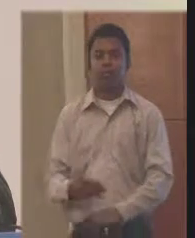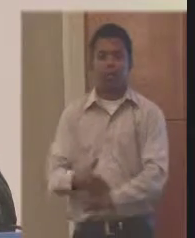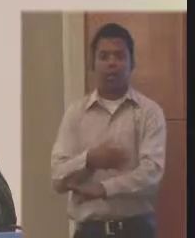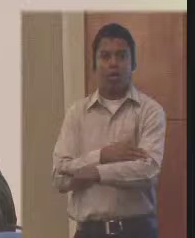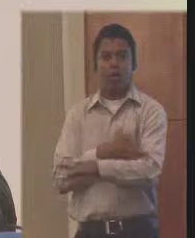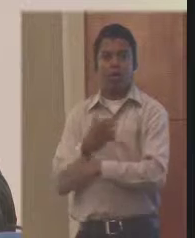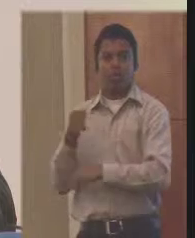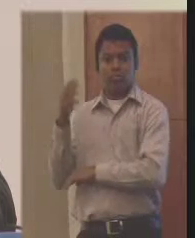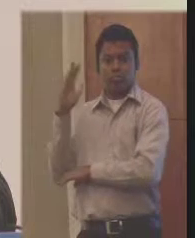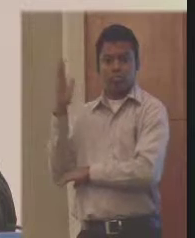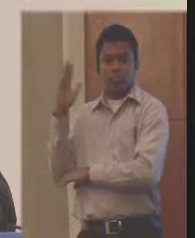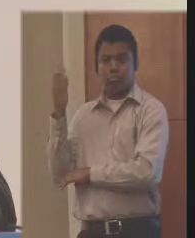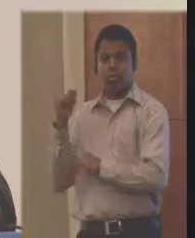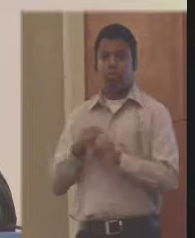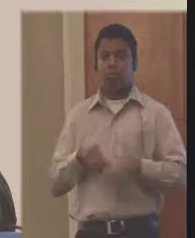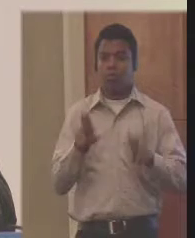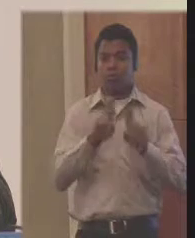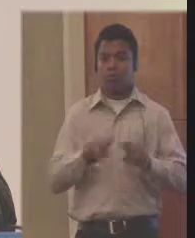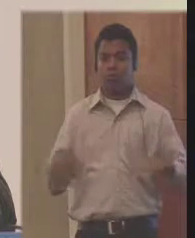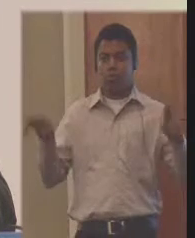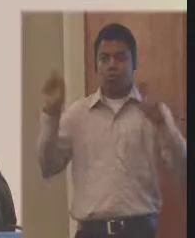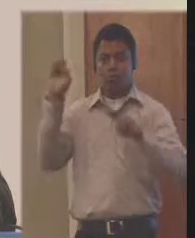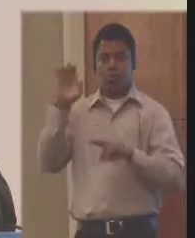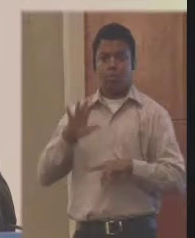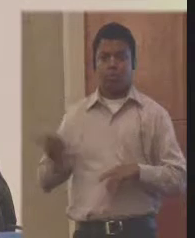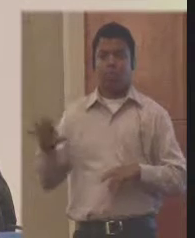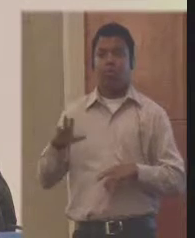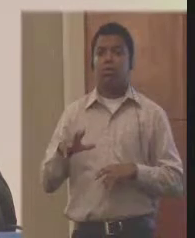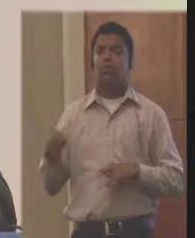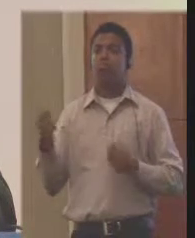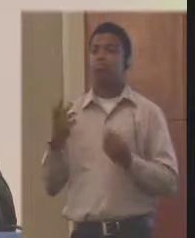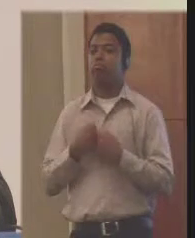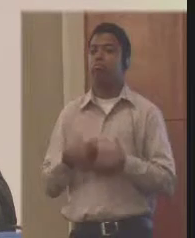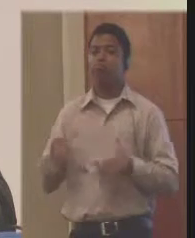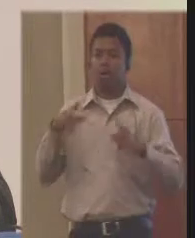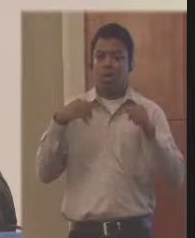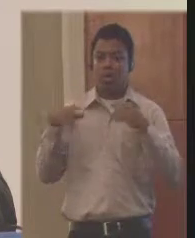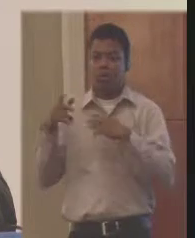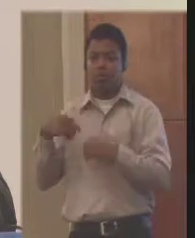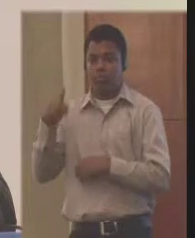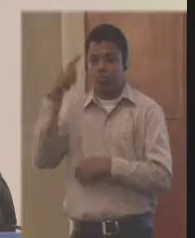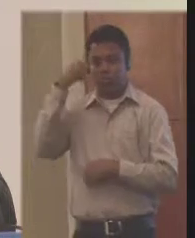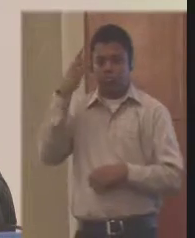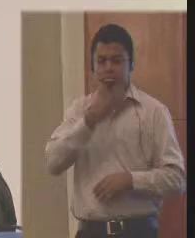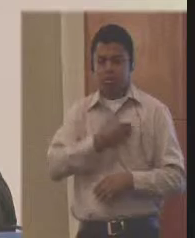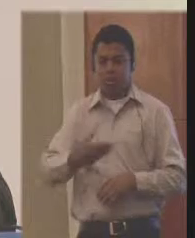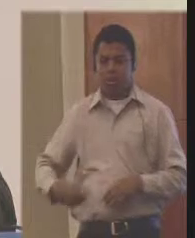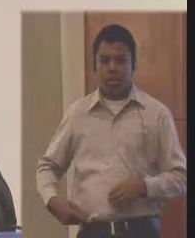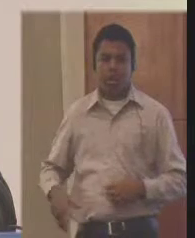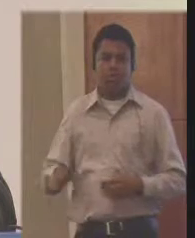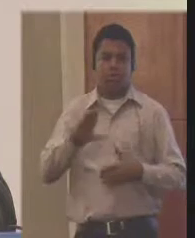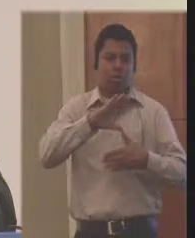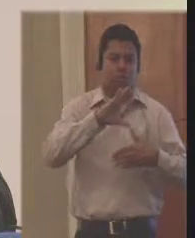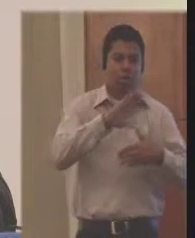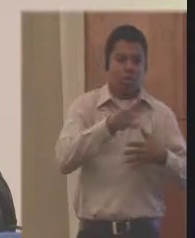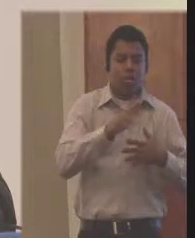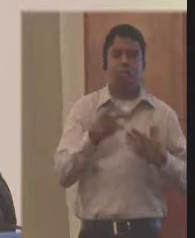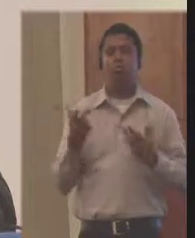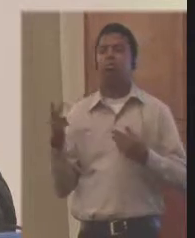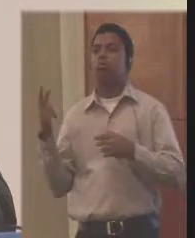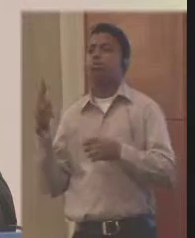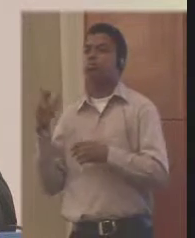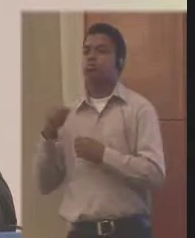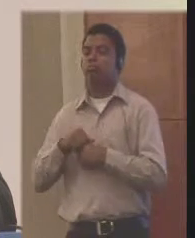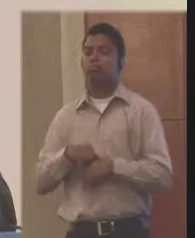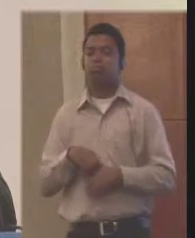Europea, los jefes de los gobiernos de los países de América Latina y del Caribe se